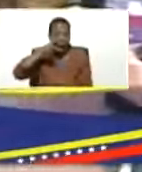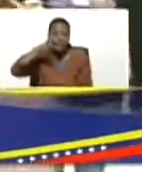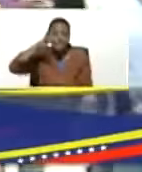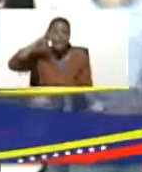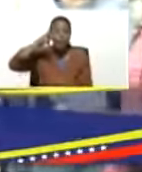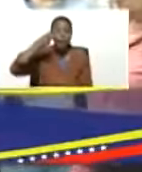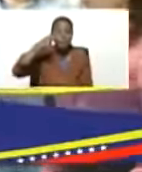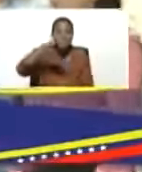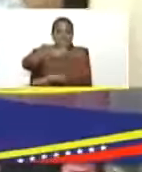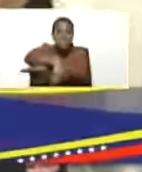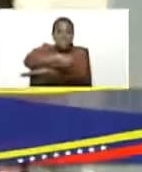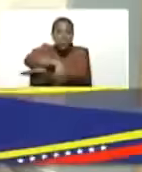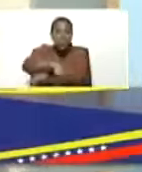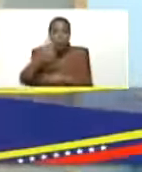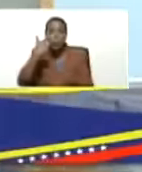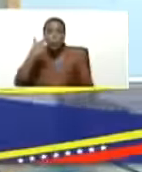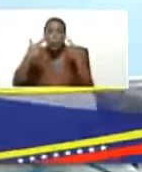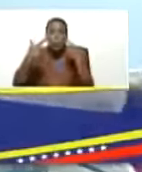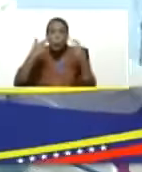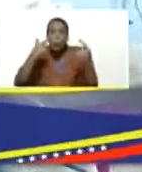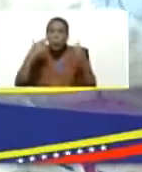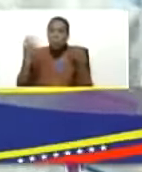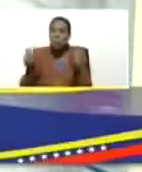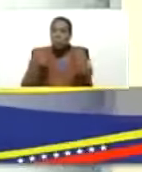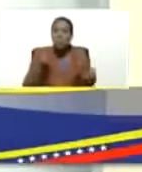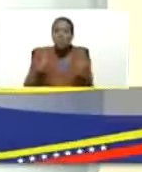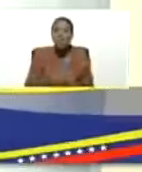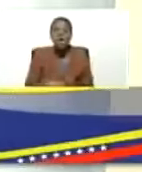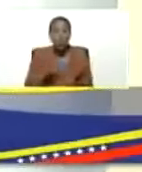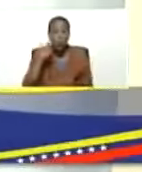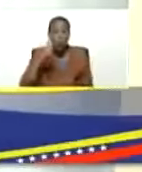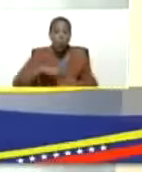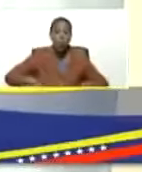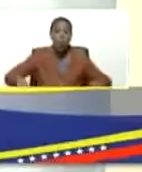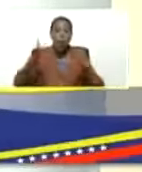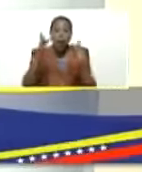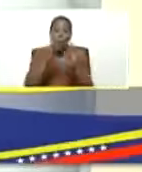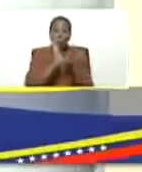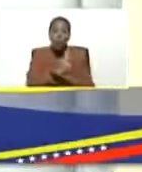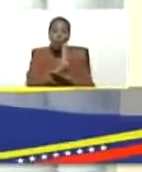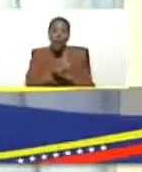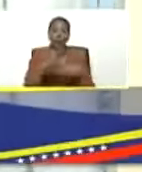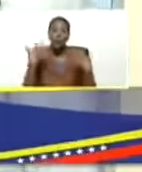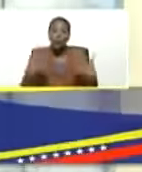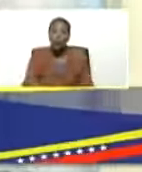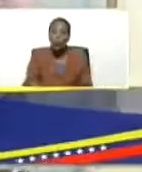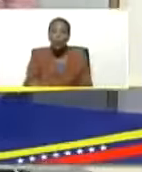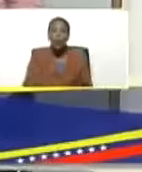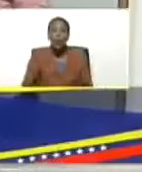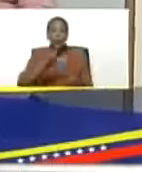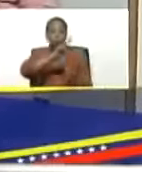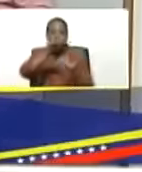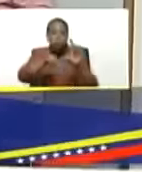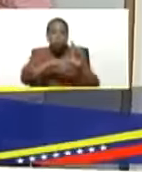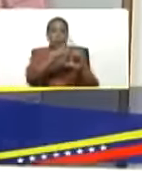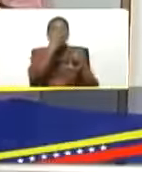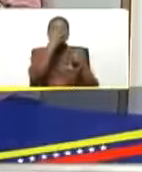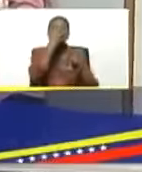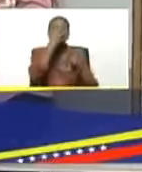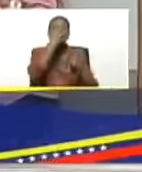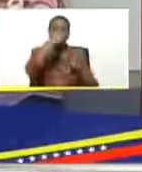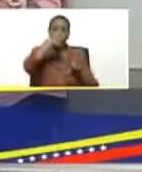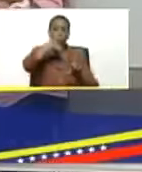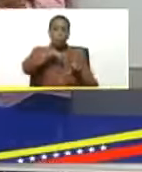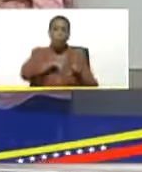cámaras, para que sea el buen desenvolvimiento, y con esta unidad de cuidados intermedios, con ventiladores mecánicos y, por